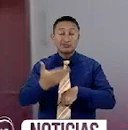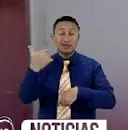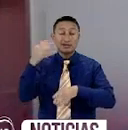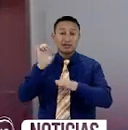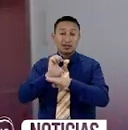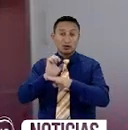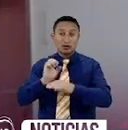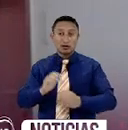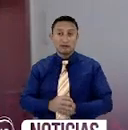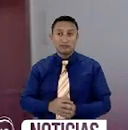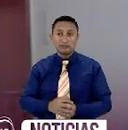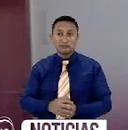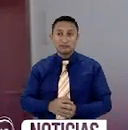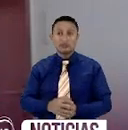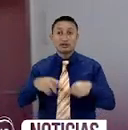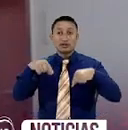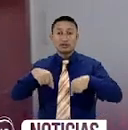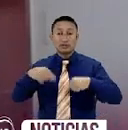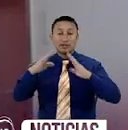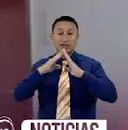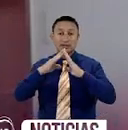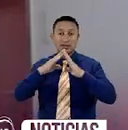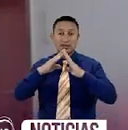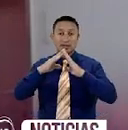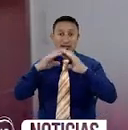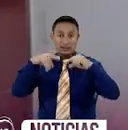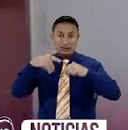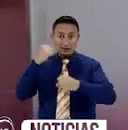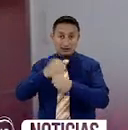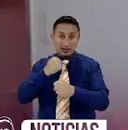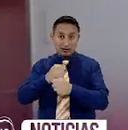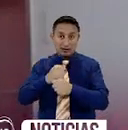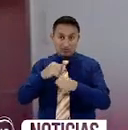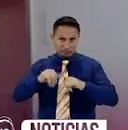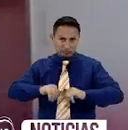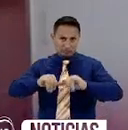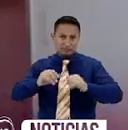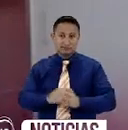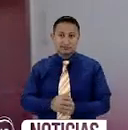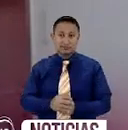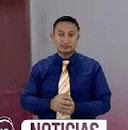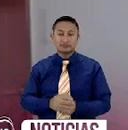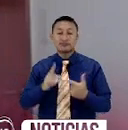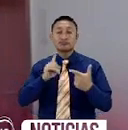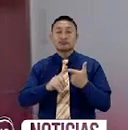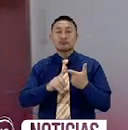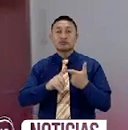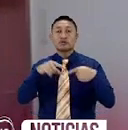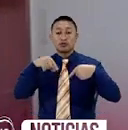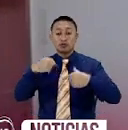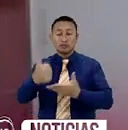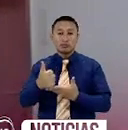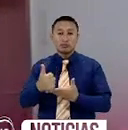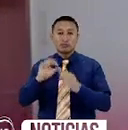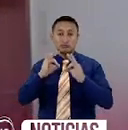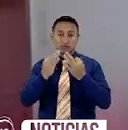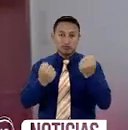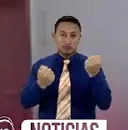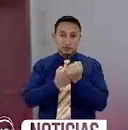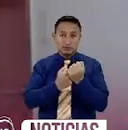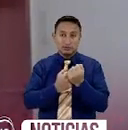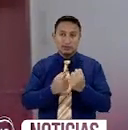es una cuestión de teletrabajo Entonces yo sigo contin continuo trabajando acá y también me tengo la colaboración de mi familia